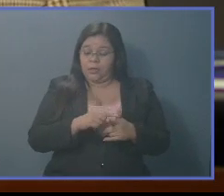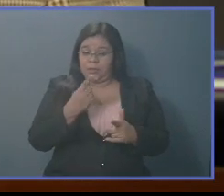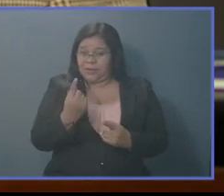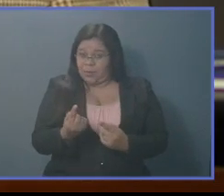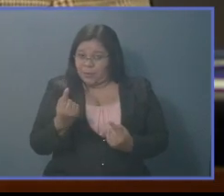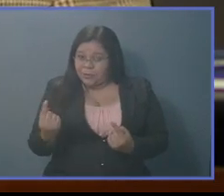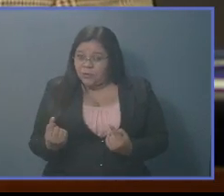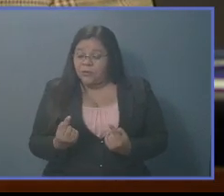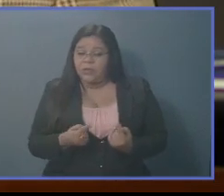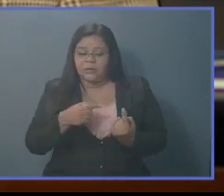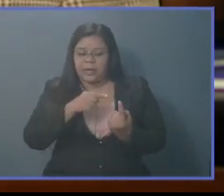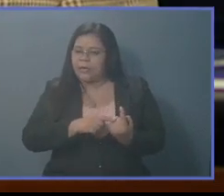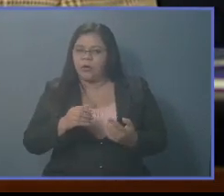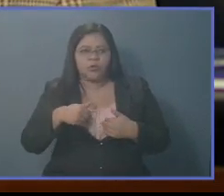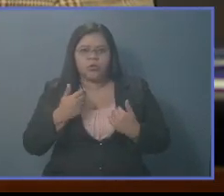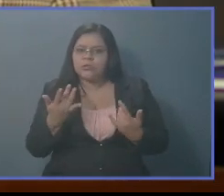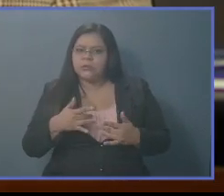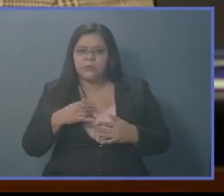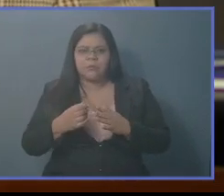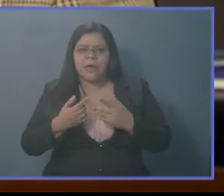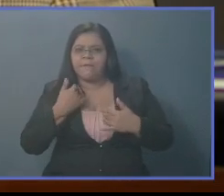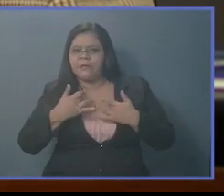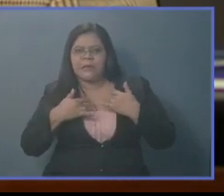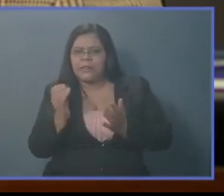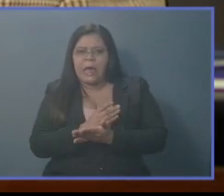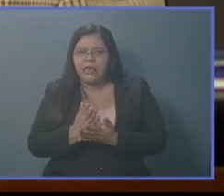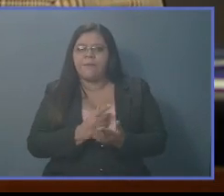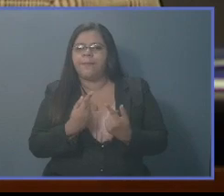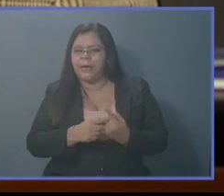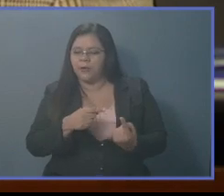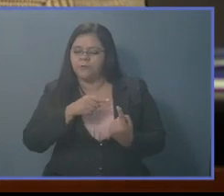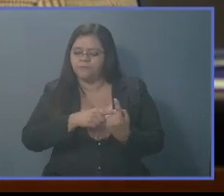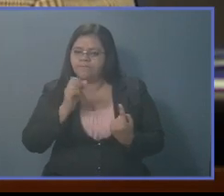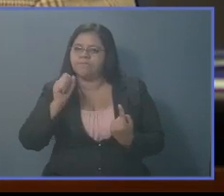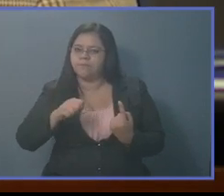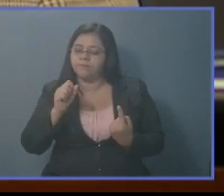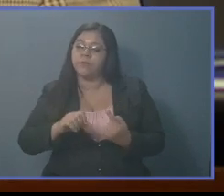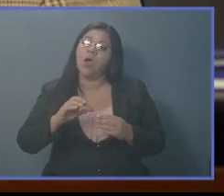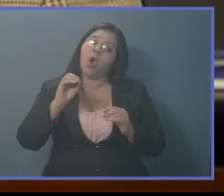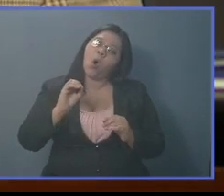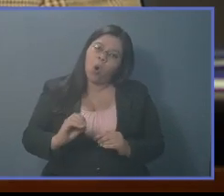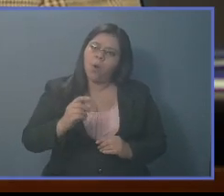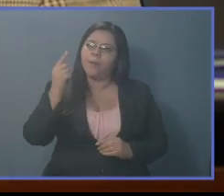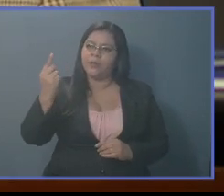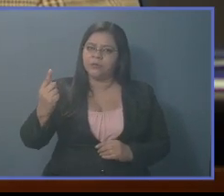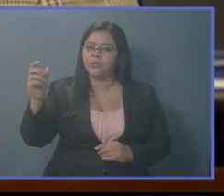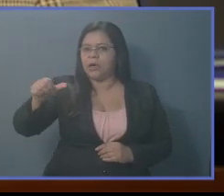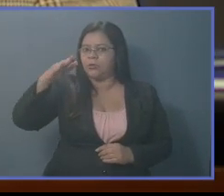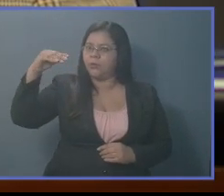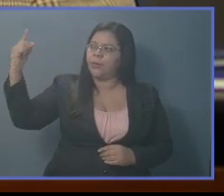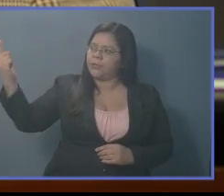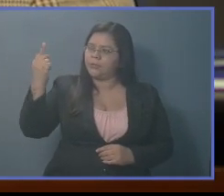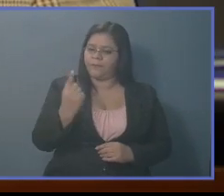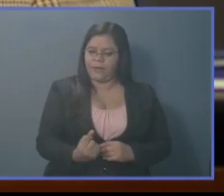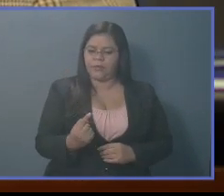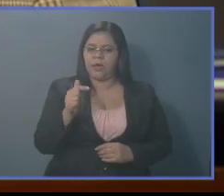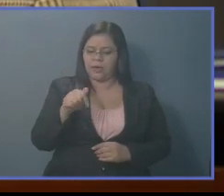de la enfermedad se compruebe nexos epidemiológicos. 3. En casos de compatriotas o extranjeros que ingresan al país por cualquier